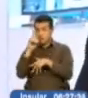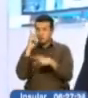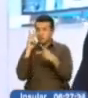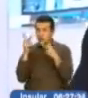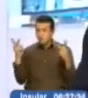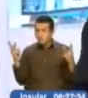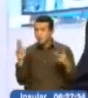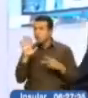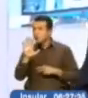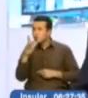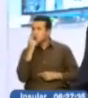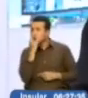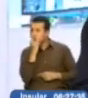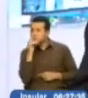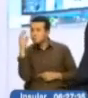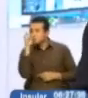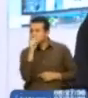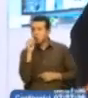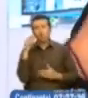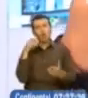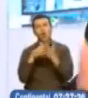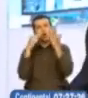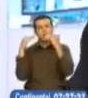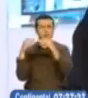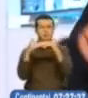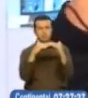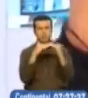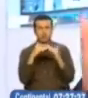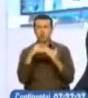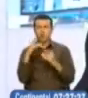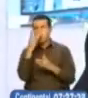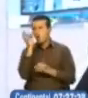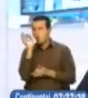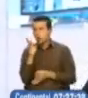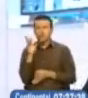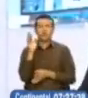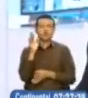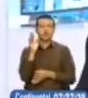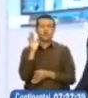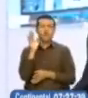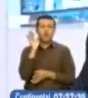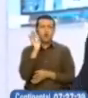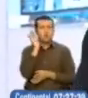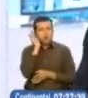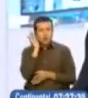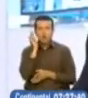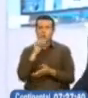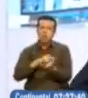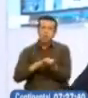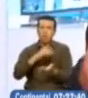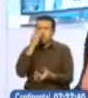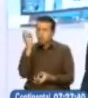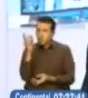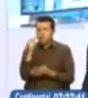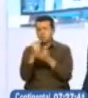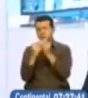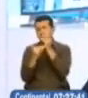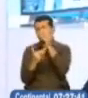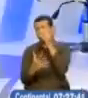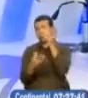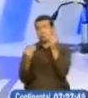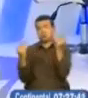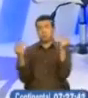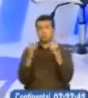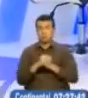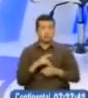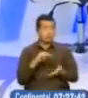evidente cuáles son sus posicionamientos antidemocráticos, sexistas, regionalistas, racistas, clasistas, bueno, un montón de cosas. Entonces, o